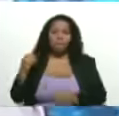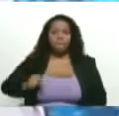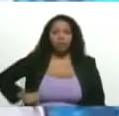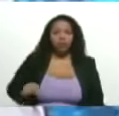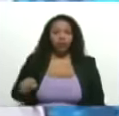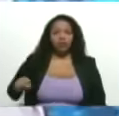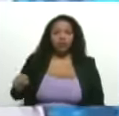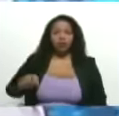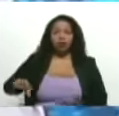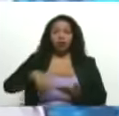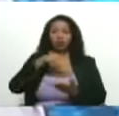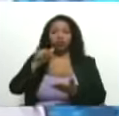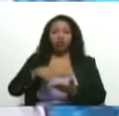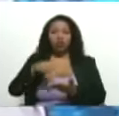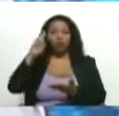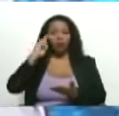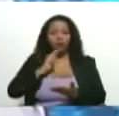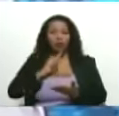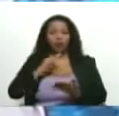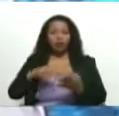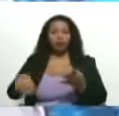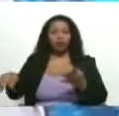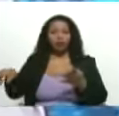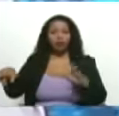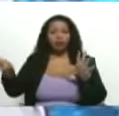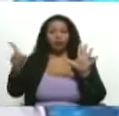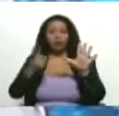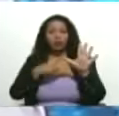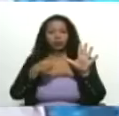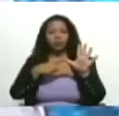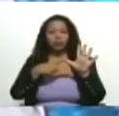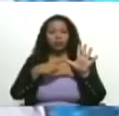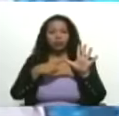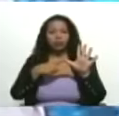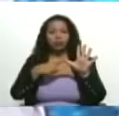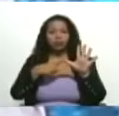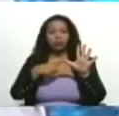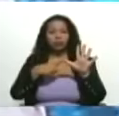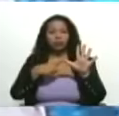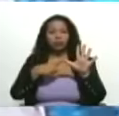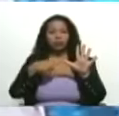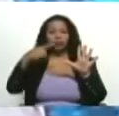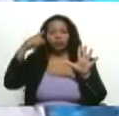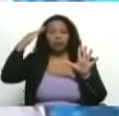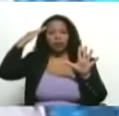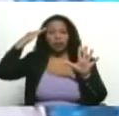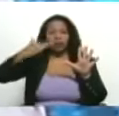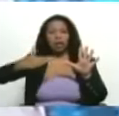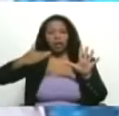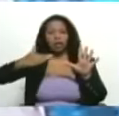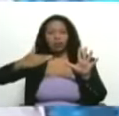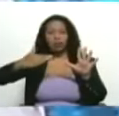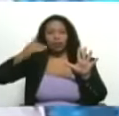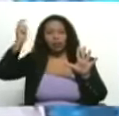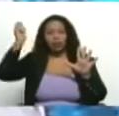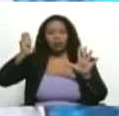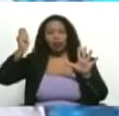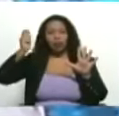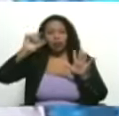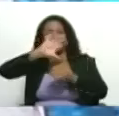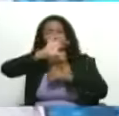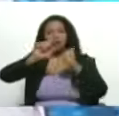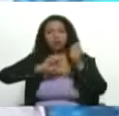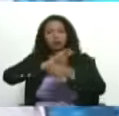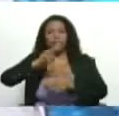Nacional Bolivariana. En quinto lugar, el coronel diputado y vicepresidente